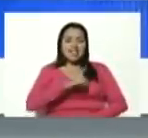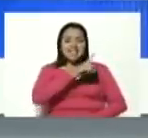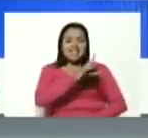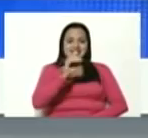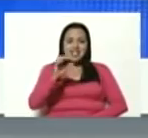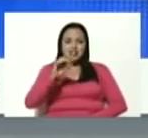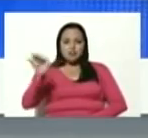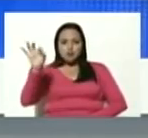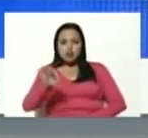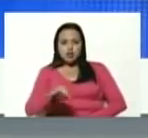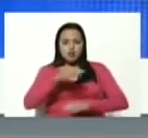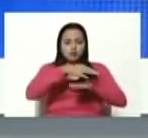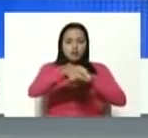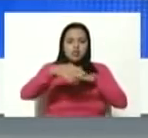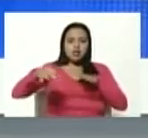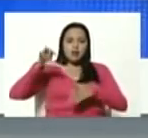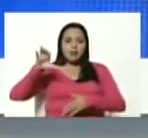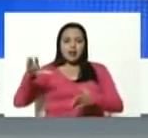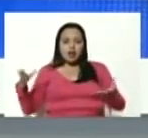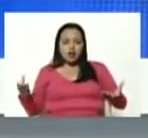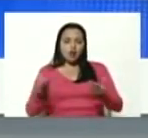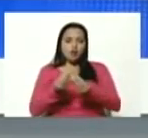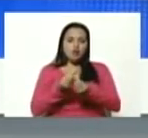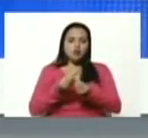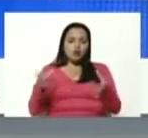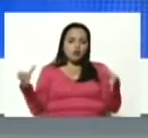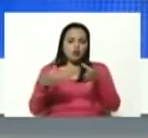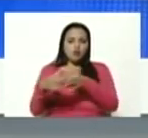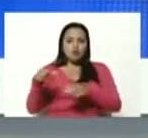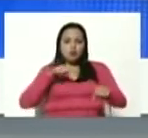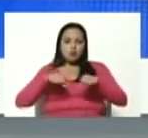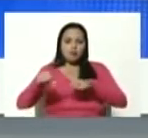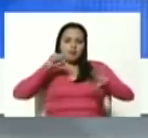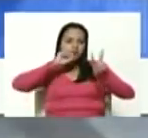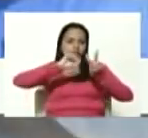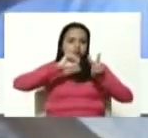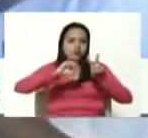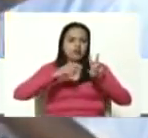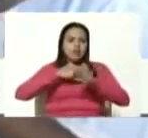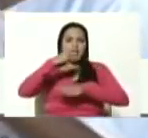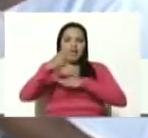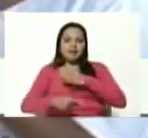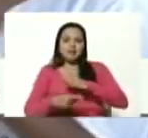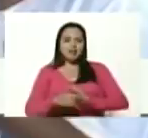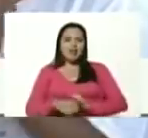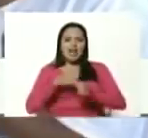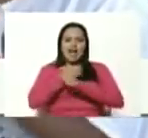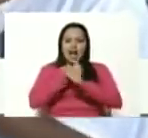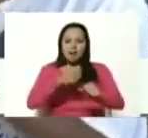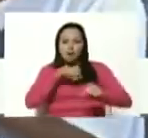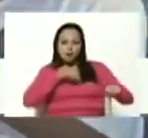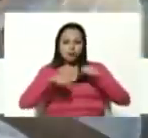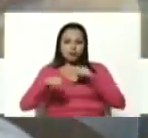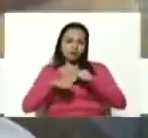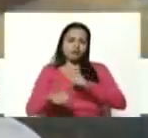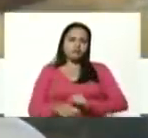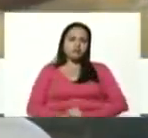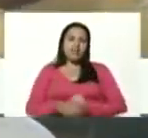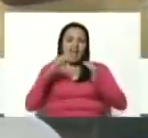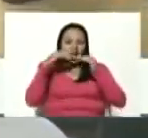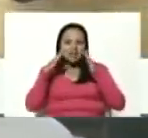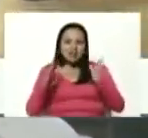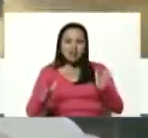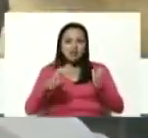los municipios del país con las brigadas del movimiento Somos Venezuela y el plan Amor en Acción de atención a